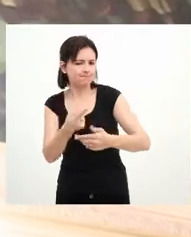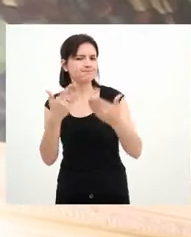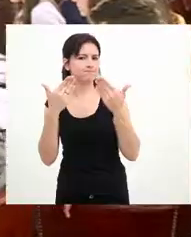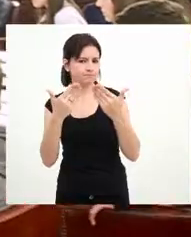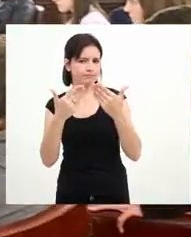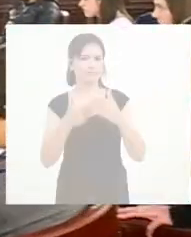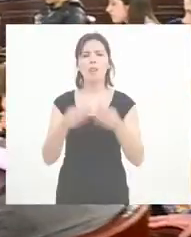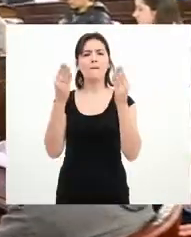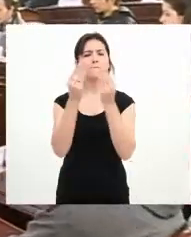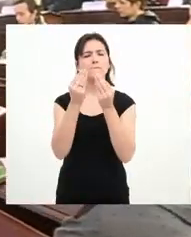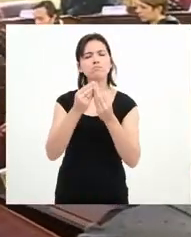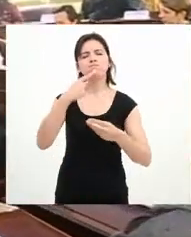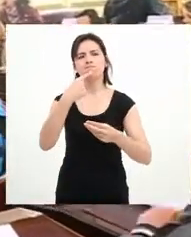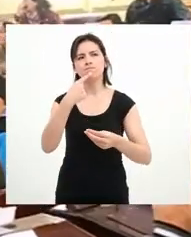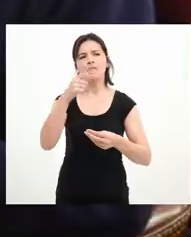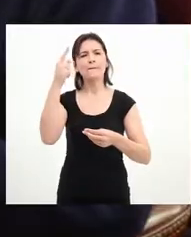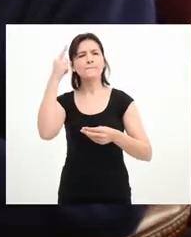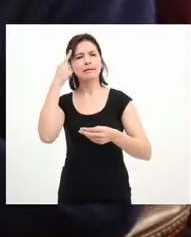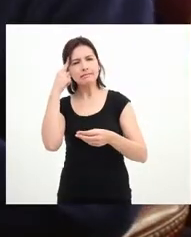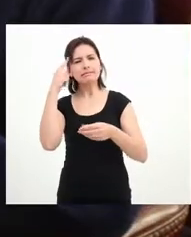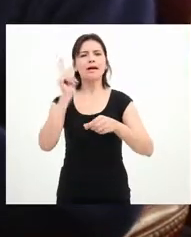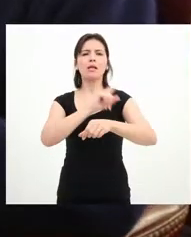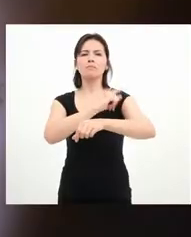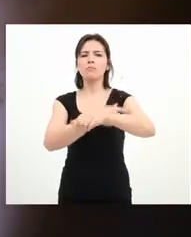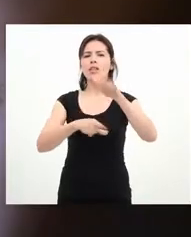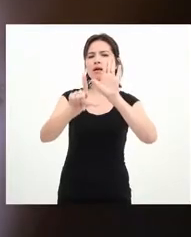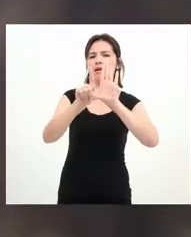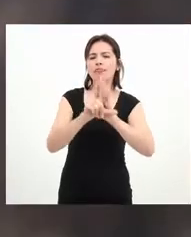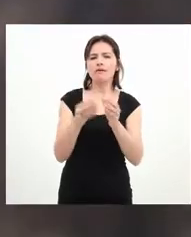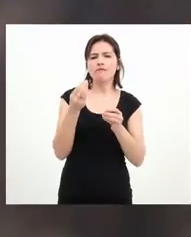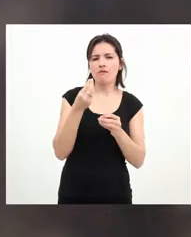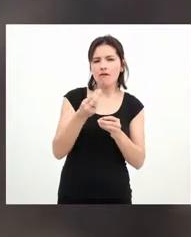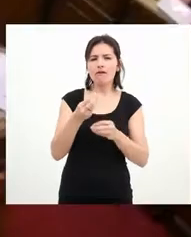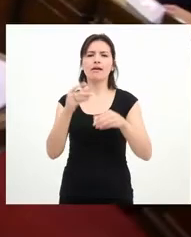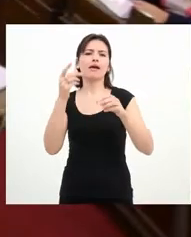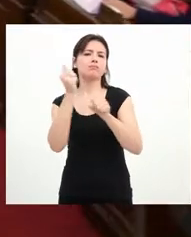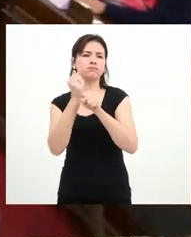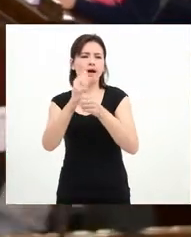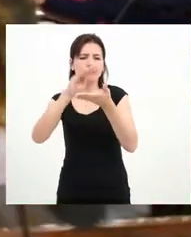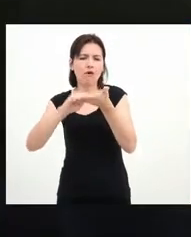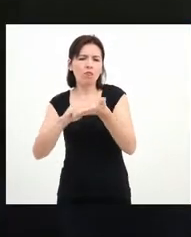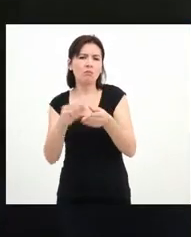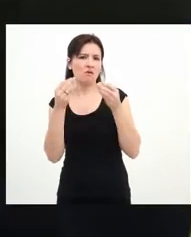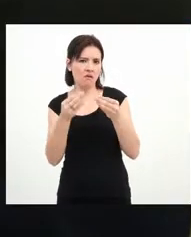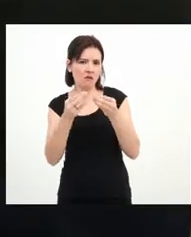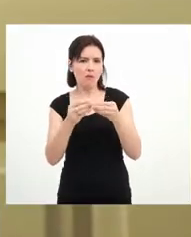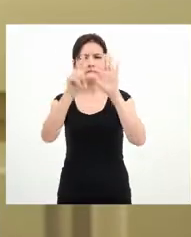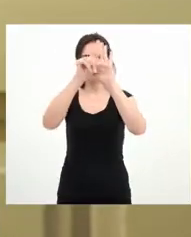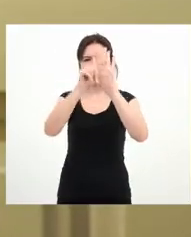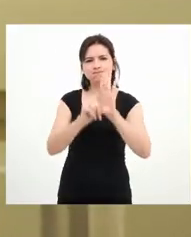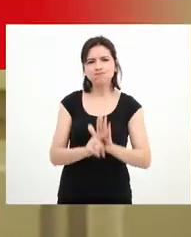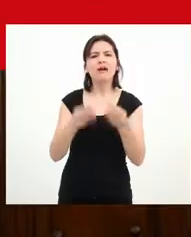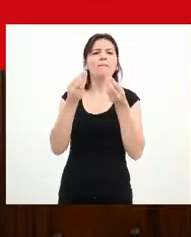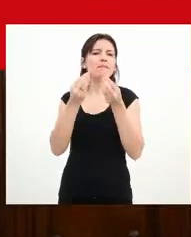Fe, capital de nuestra provincia. ¿Cuántas veces nos preguntamos qué función cumple el Poder Legislativo? ¿Cuál es la tarea de un